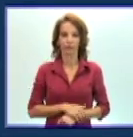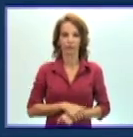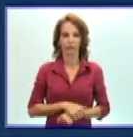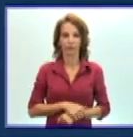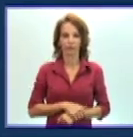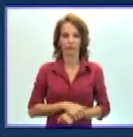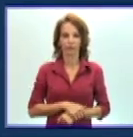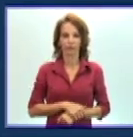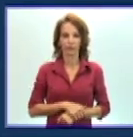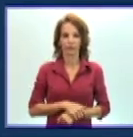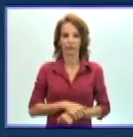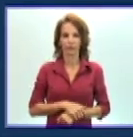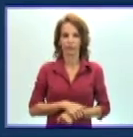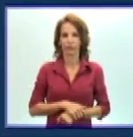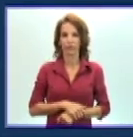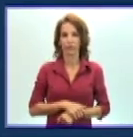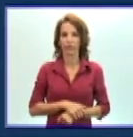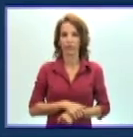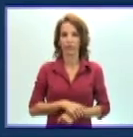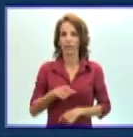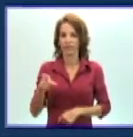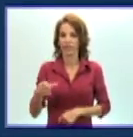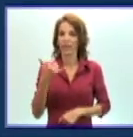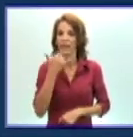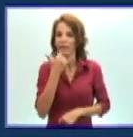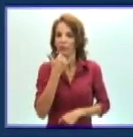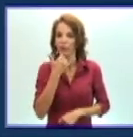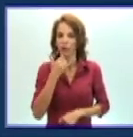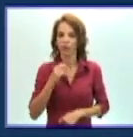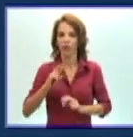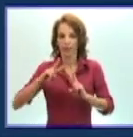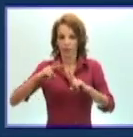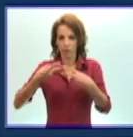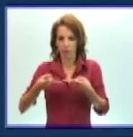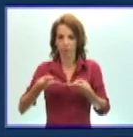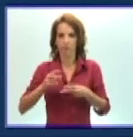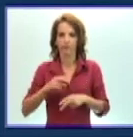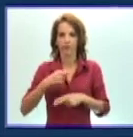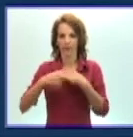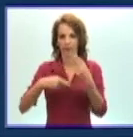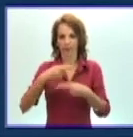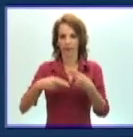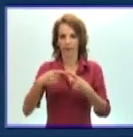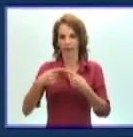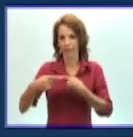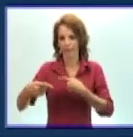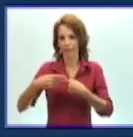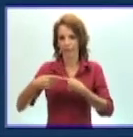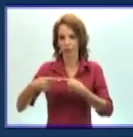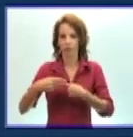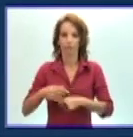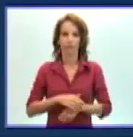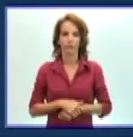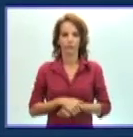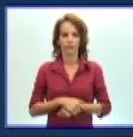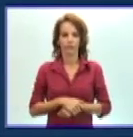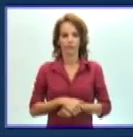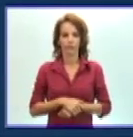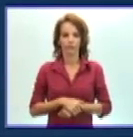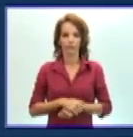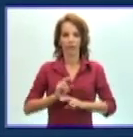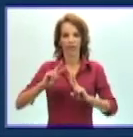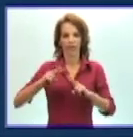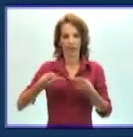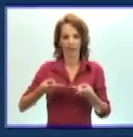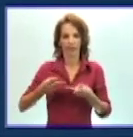Si tuvieron algún error, rectifiquen y vuelvan a realizar la medición para que concuerde con la que acabamos